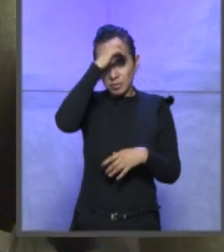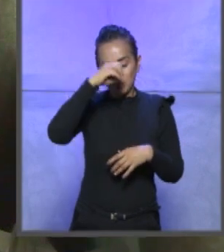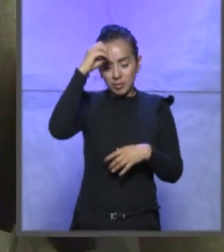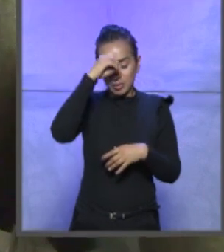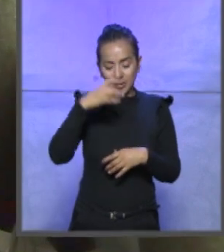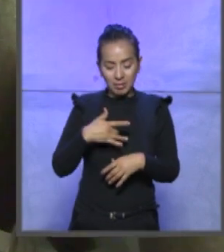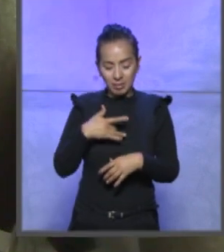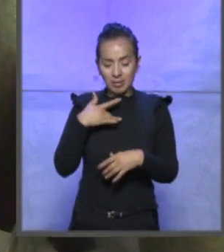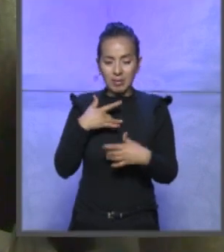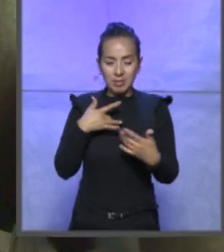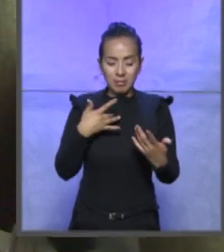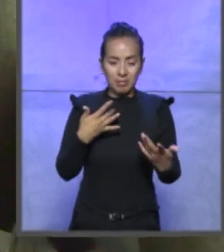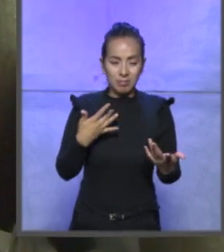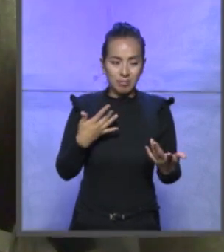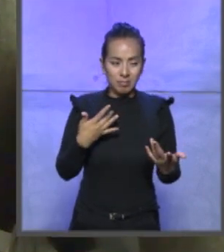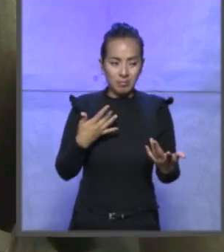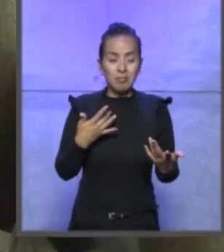que sienten, que viven